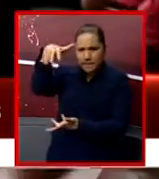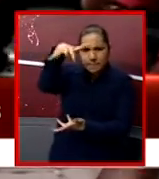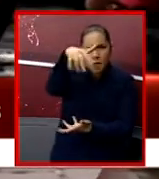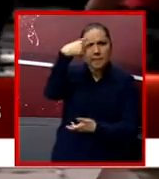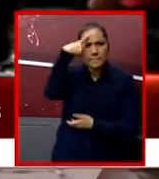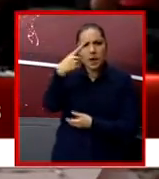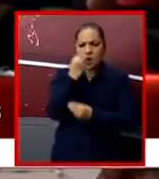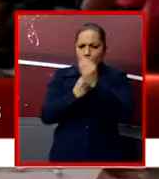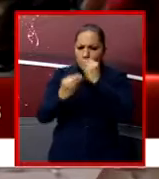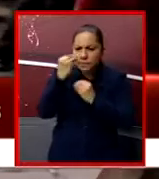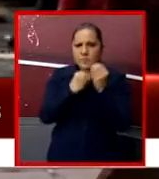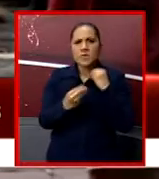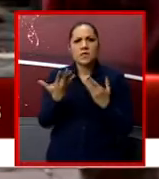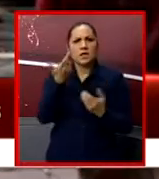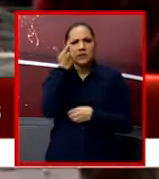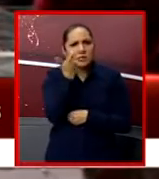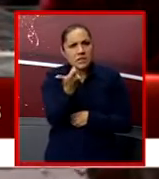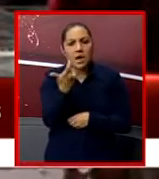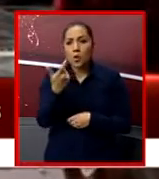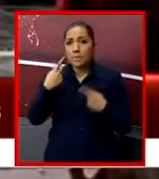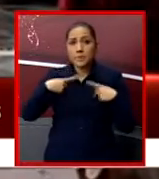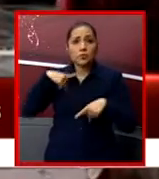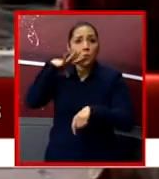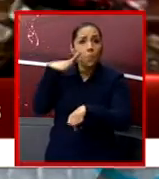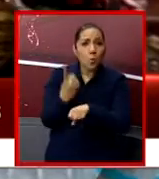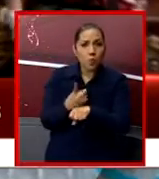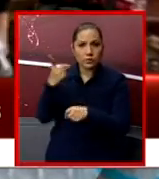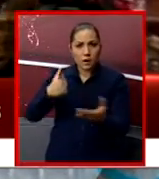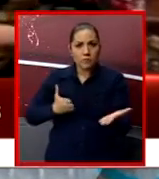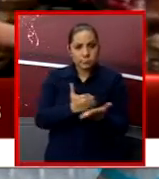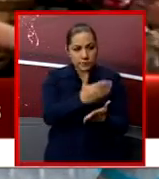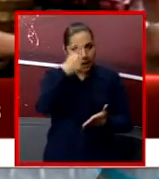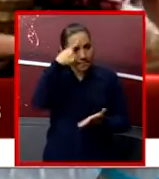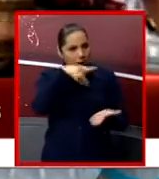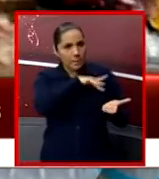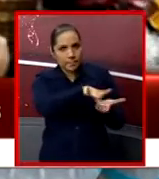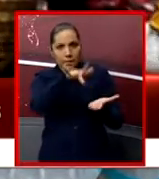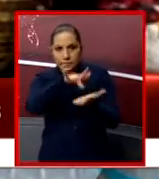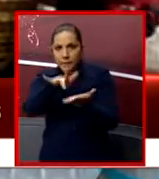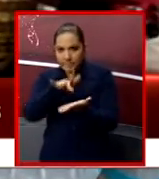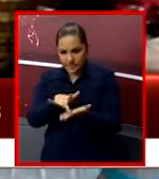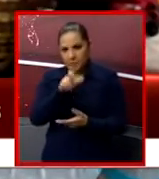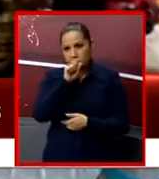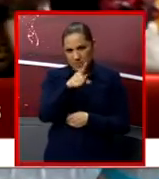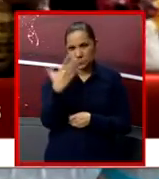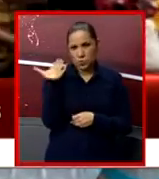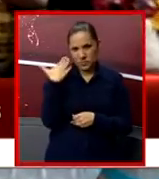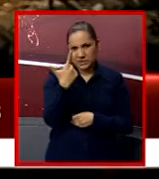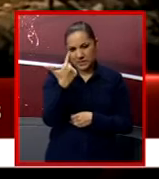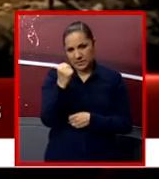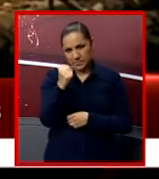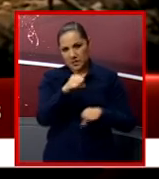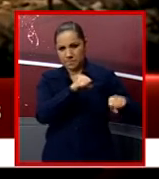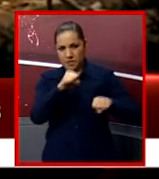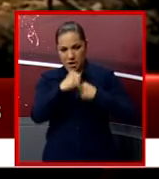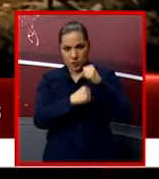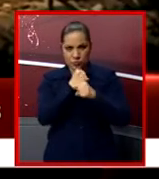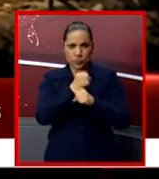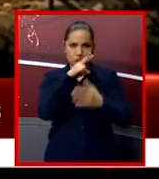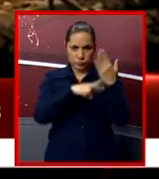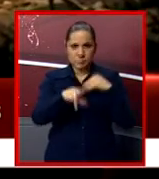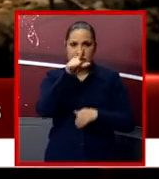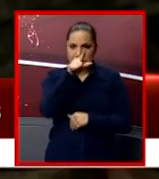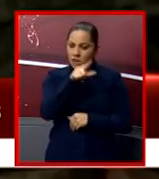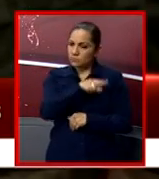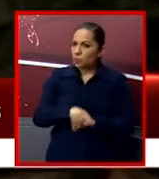de apoyos económicos y participación de voluntarios para apoyar a todas las poblaciones afectadas por las consecuencias ocurridas por el terremoto del